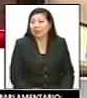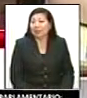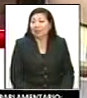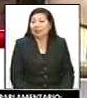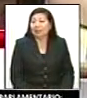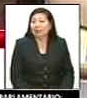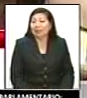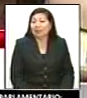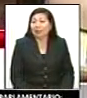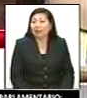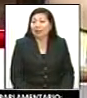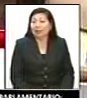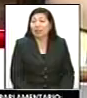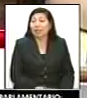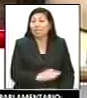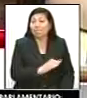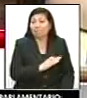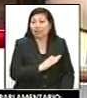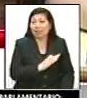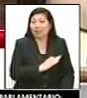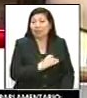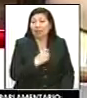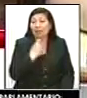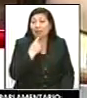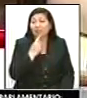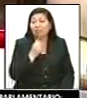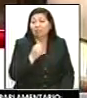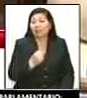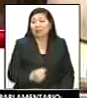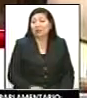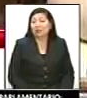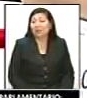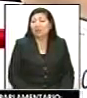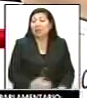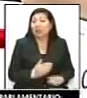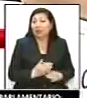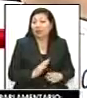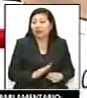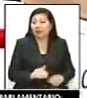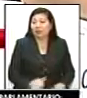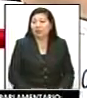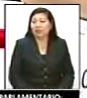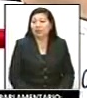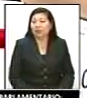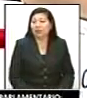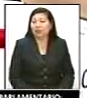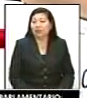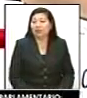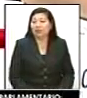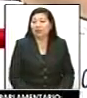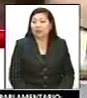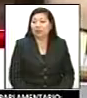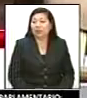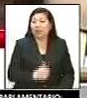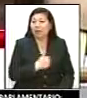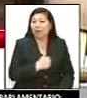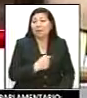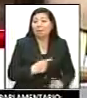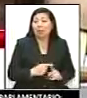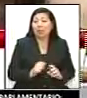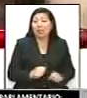en las declaraciones de los fiscales, que estaban ejerciendo un acto de defensa en todo caso, es la actitud